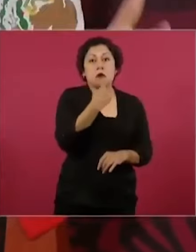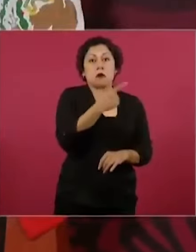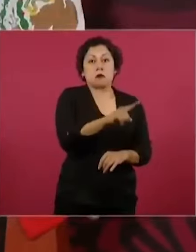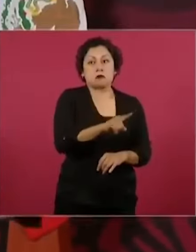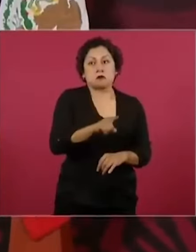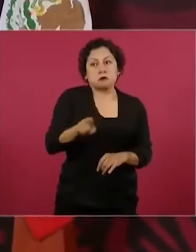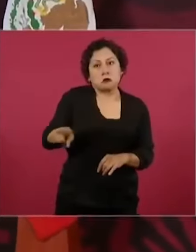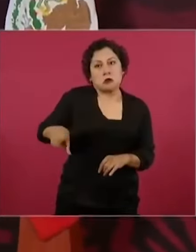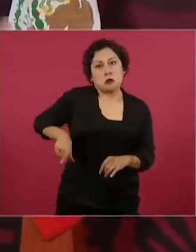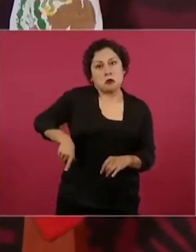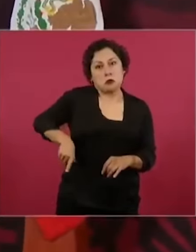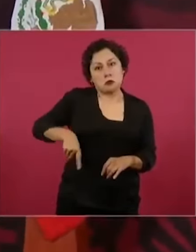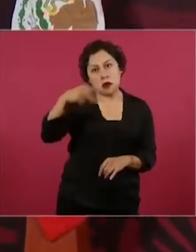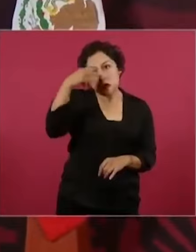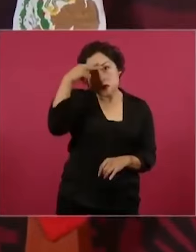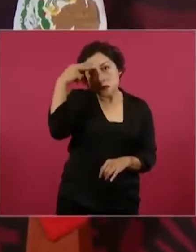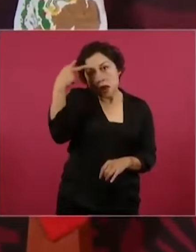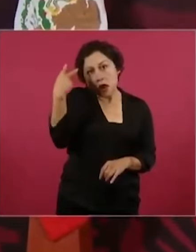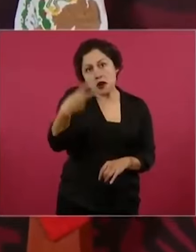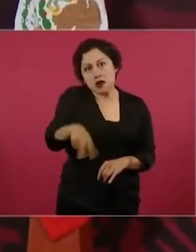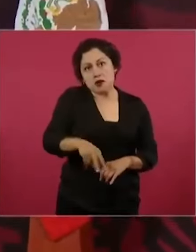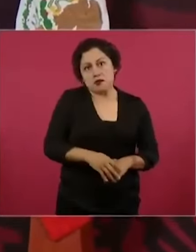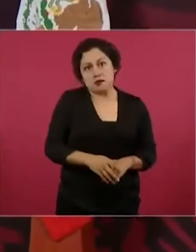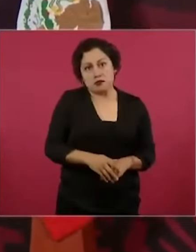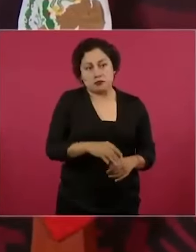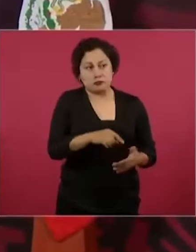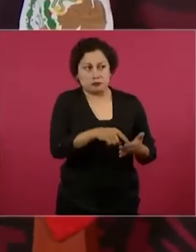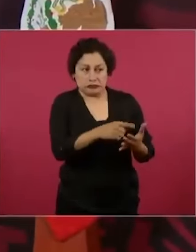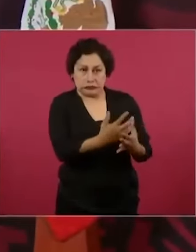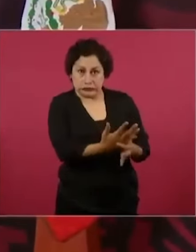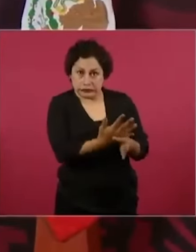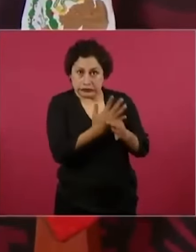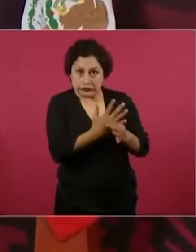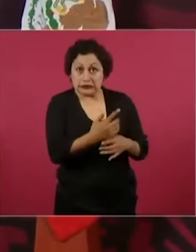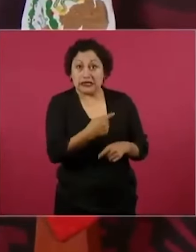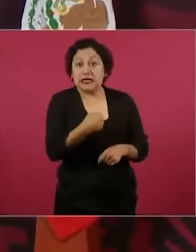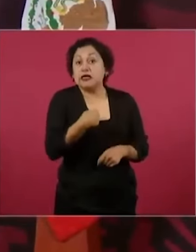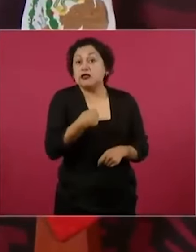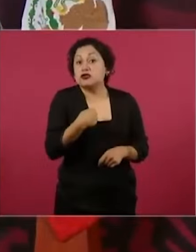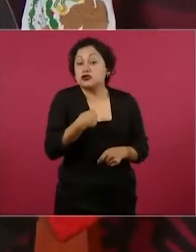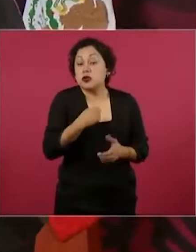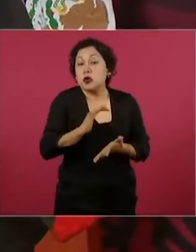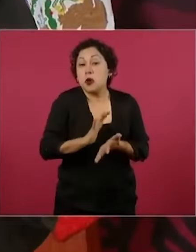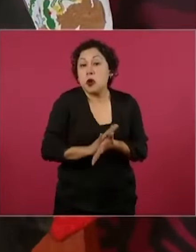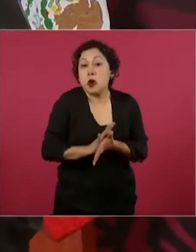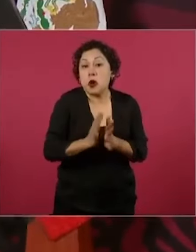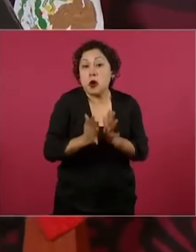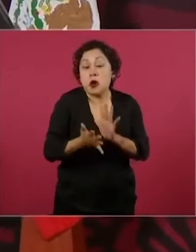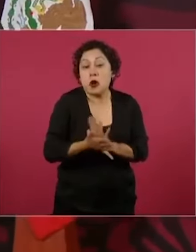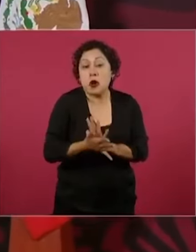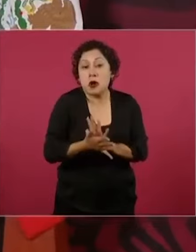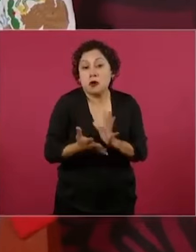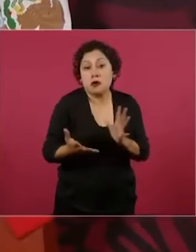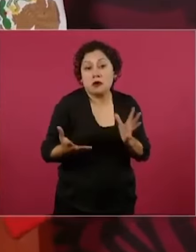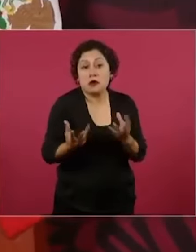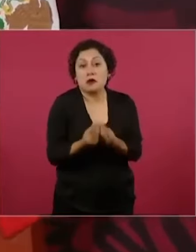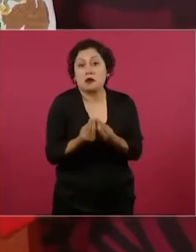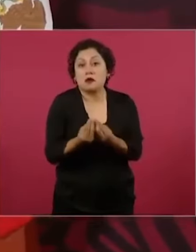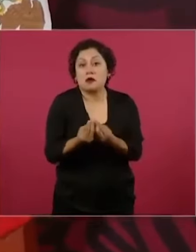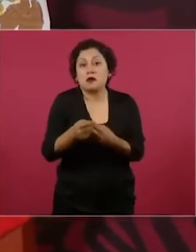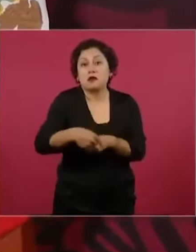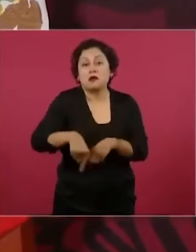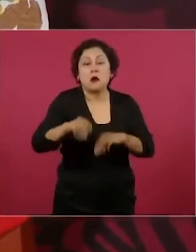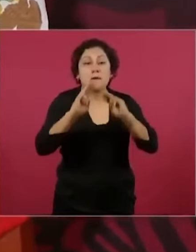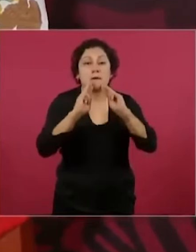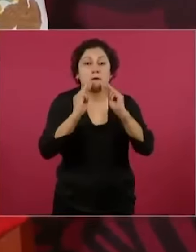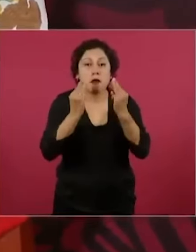estaba comentando. Yo creo que esta crisis, este cisma dentro del cártel de Sinaloa, por una parte vemos a los Chapitos